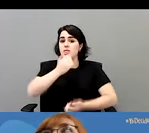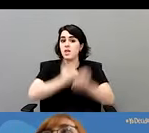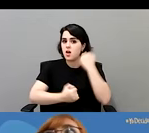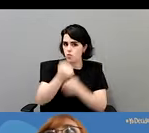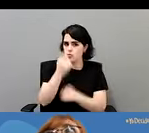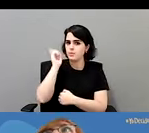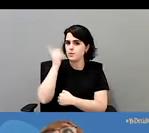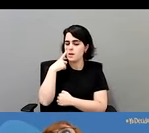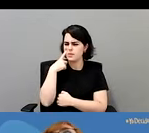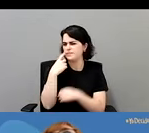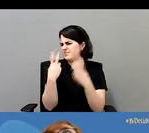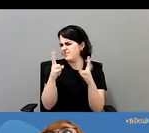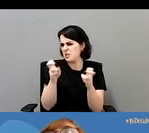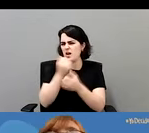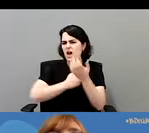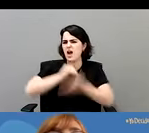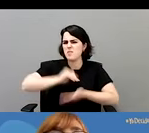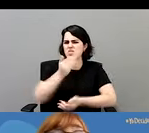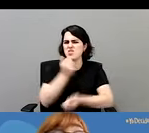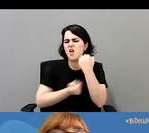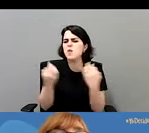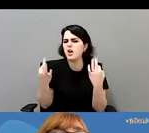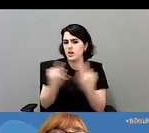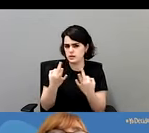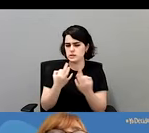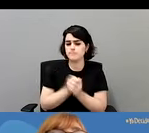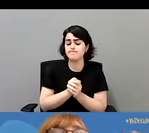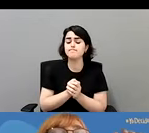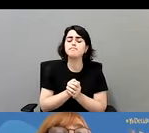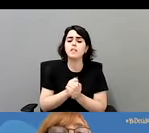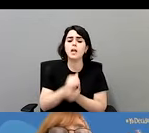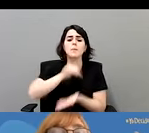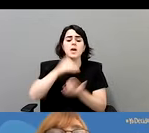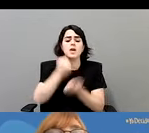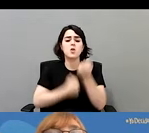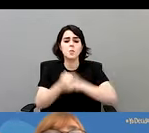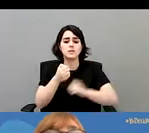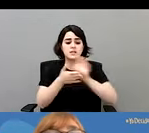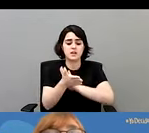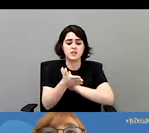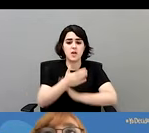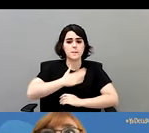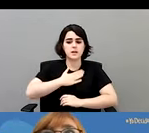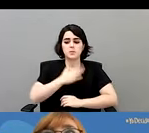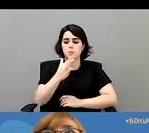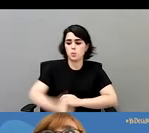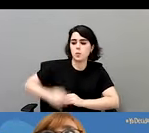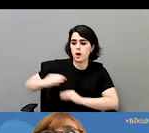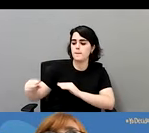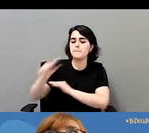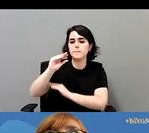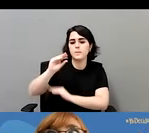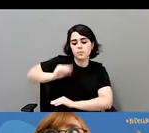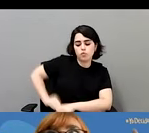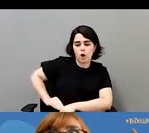Y a ver, ¿qué es esto de la capacidad económica? Pues la capacidad económica es el patrimonio y los ingresos.